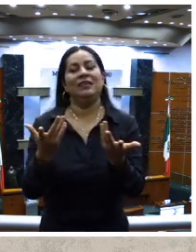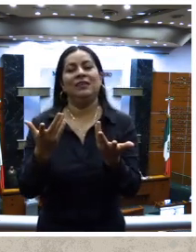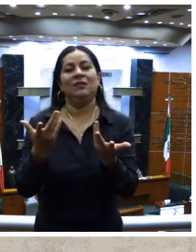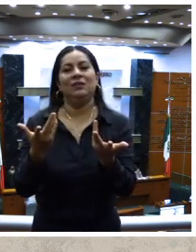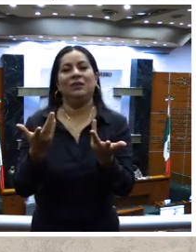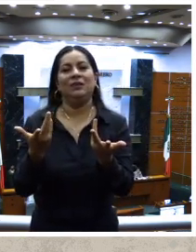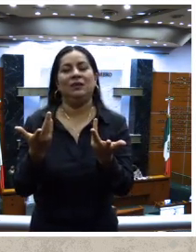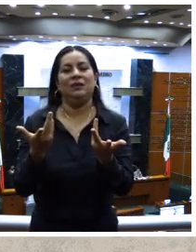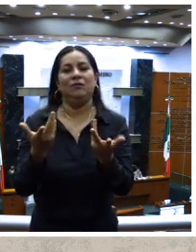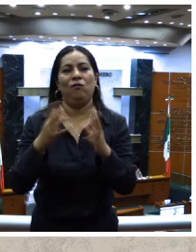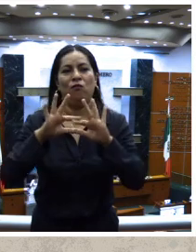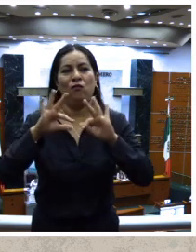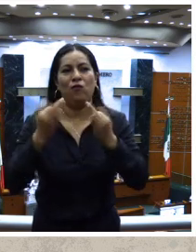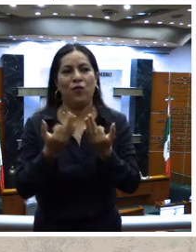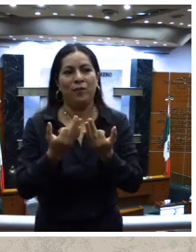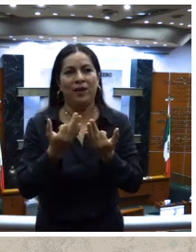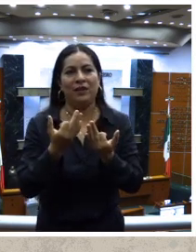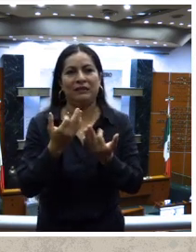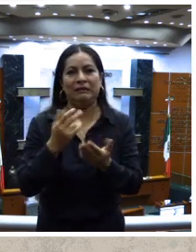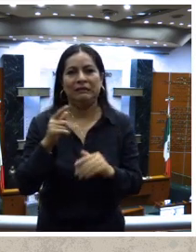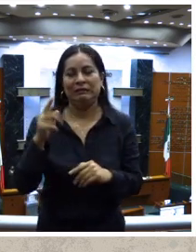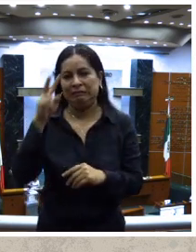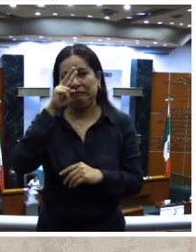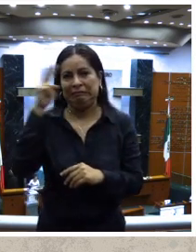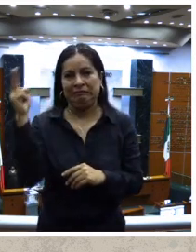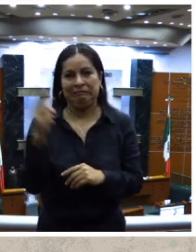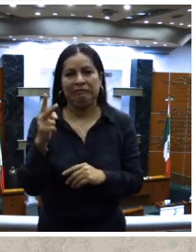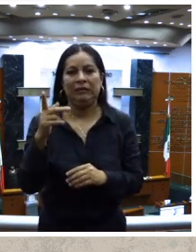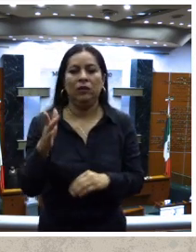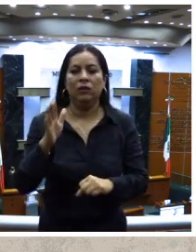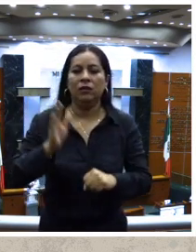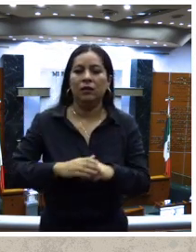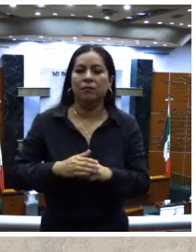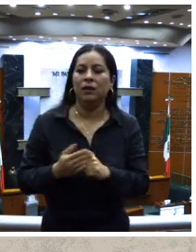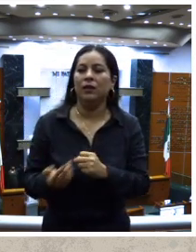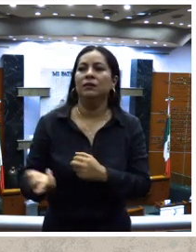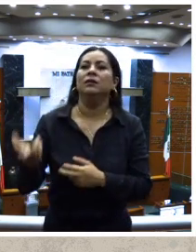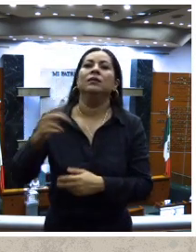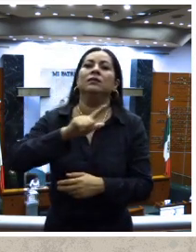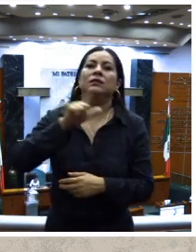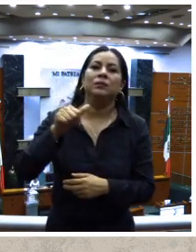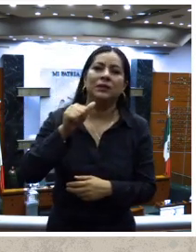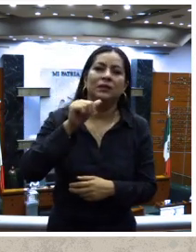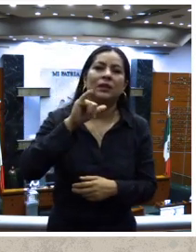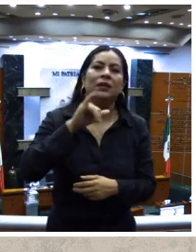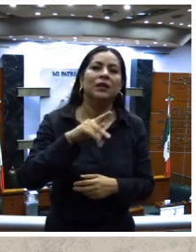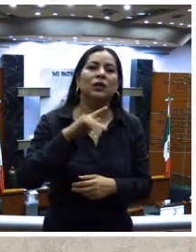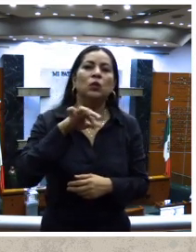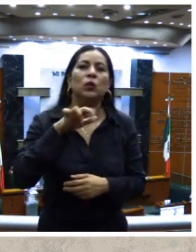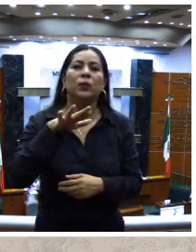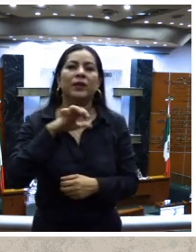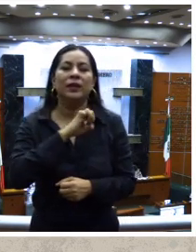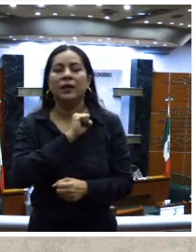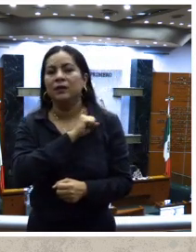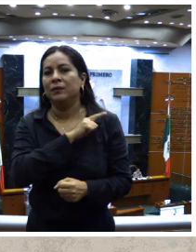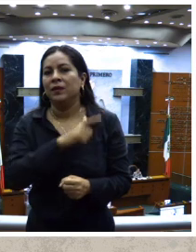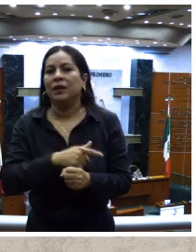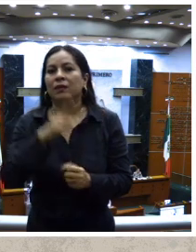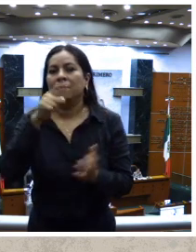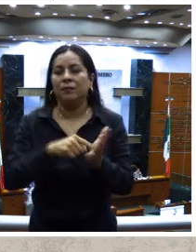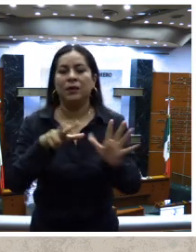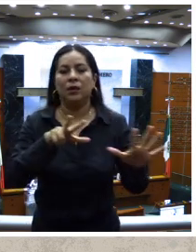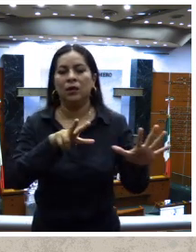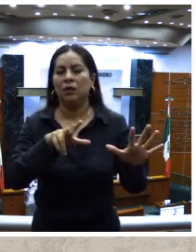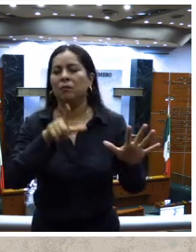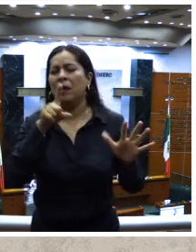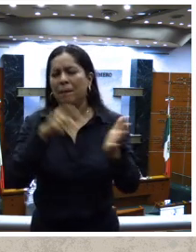menos onerosas que fuera posible, a lo que se sumó la deuda que contrajo Agustín de Iturbide con España en 1821